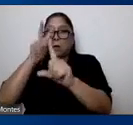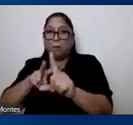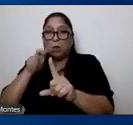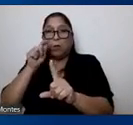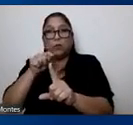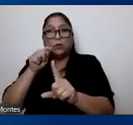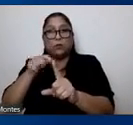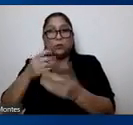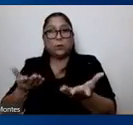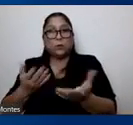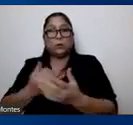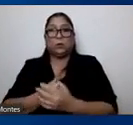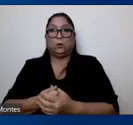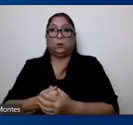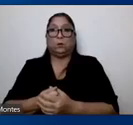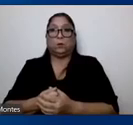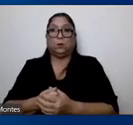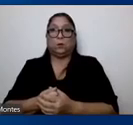esta